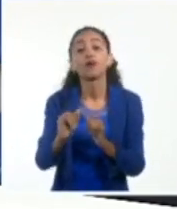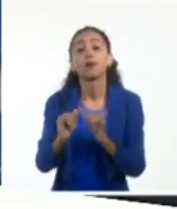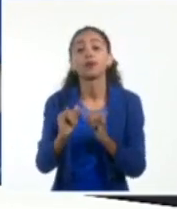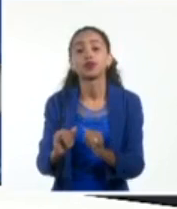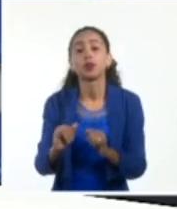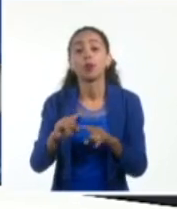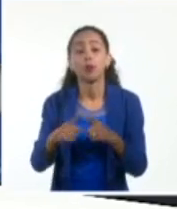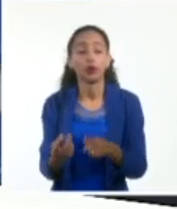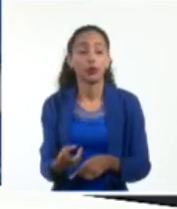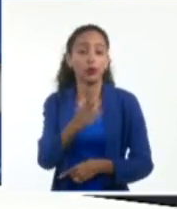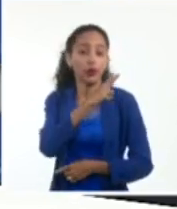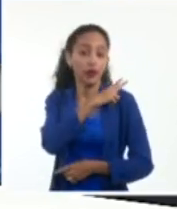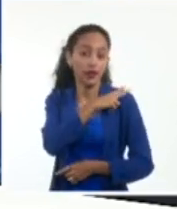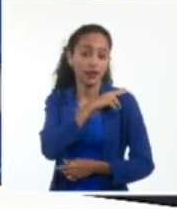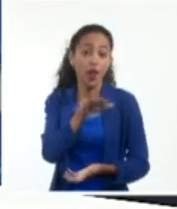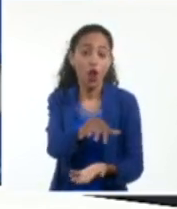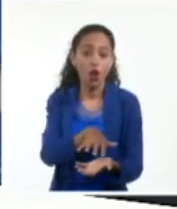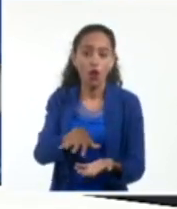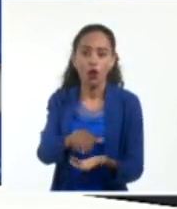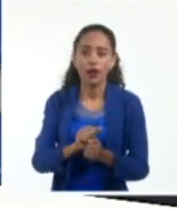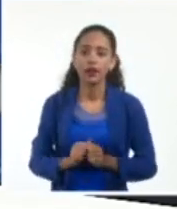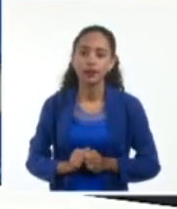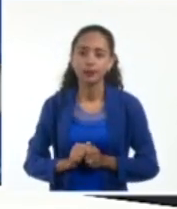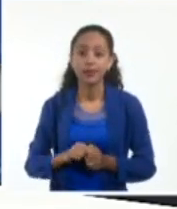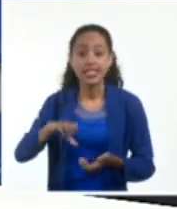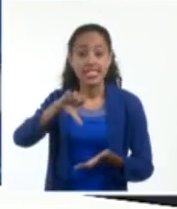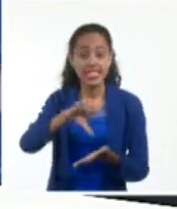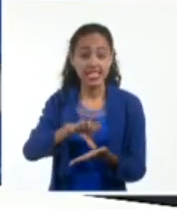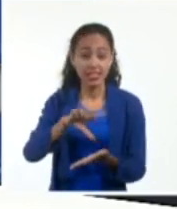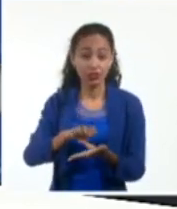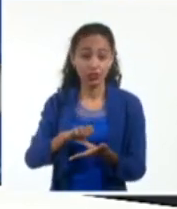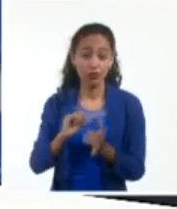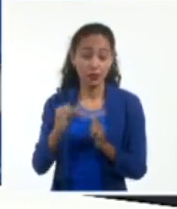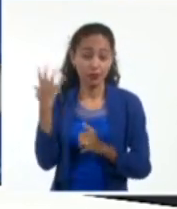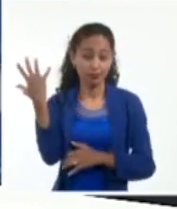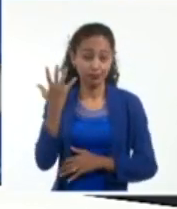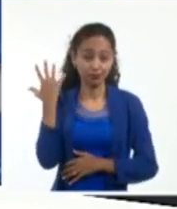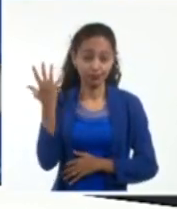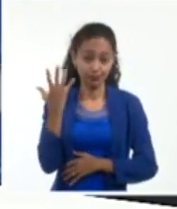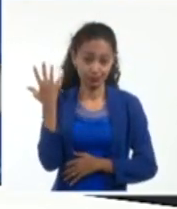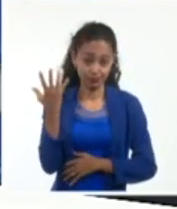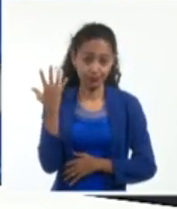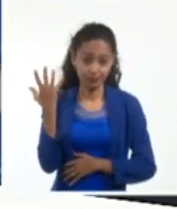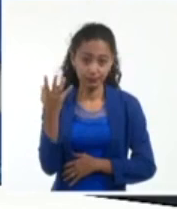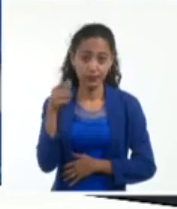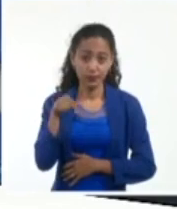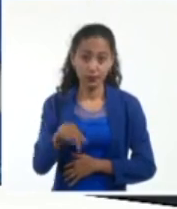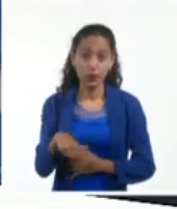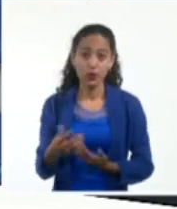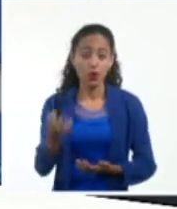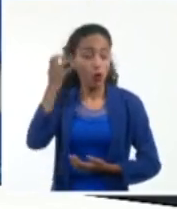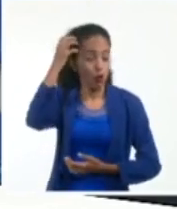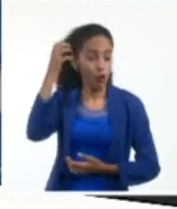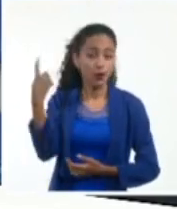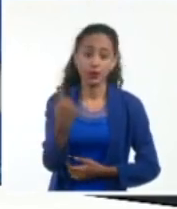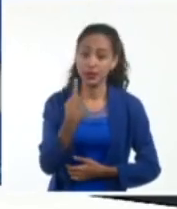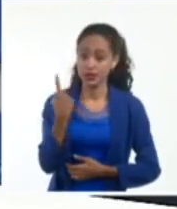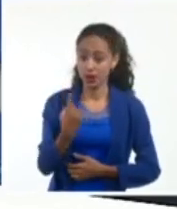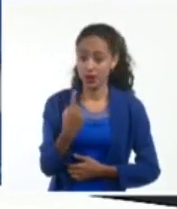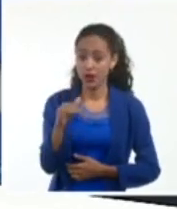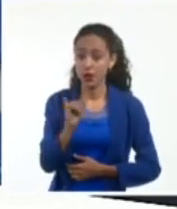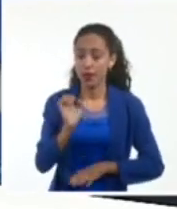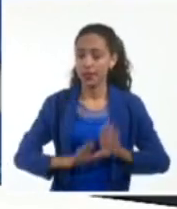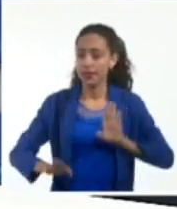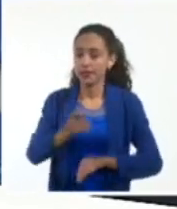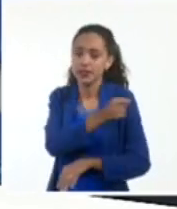las autoridades locales. El Centro de Pronóstico del Instituto de Meteorología y el Estado Mayor Nacional de la Defensa